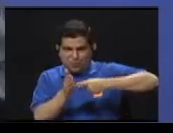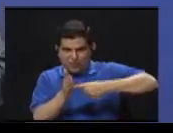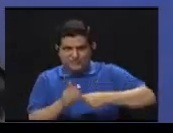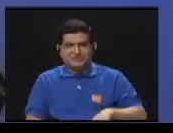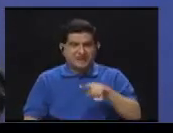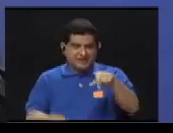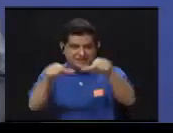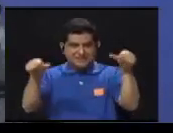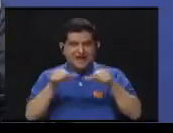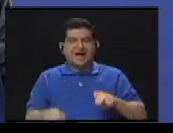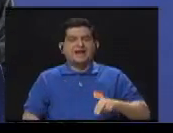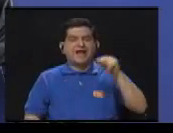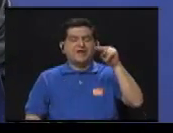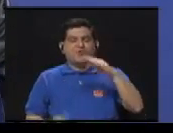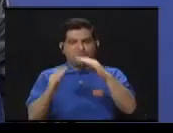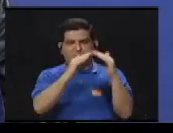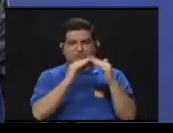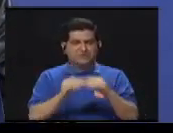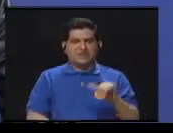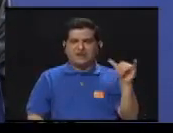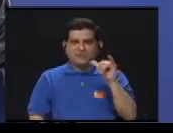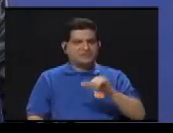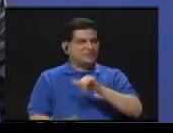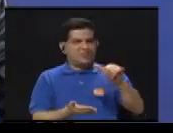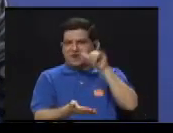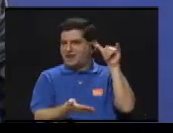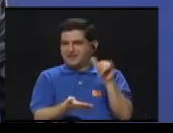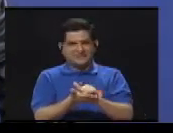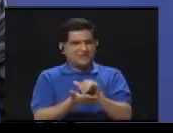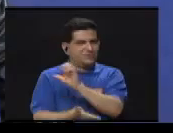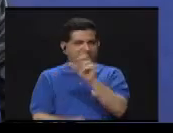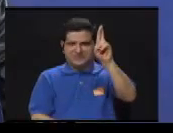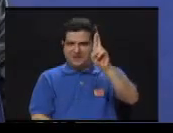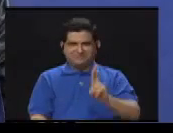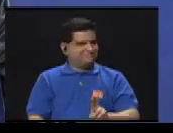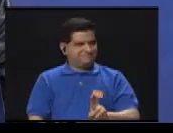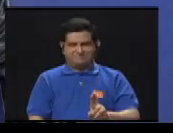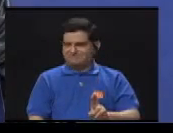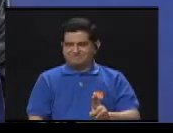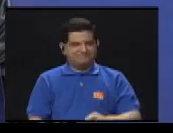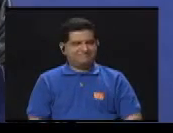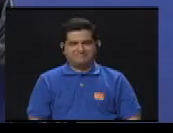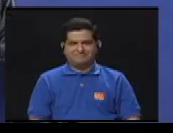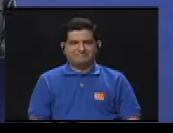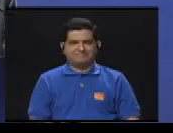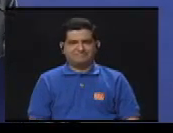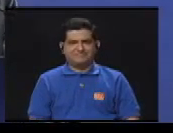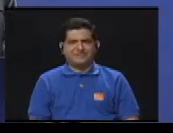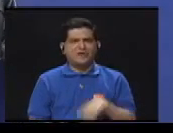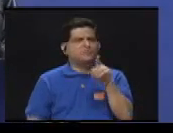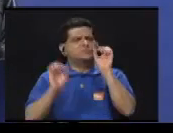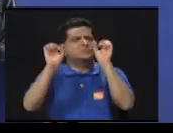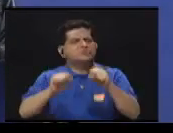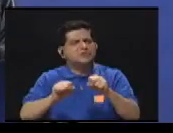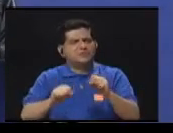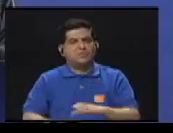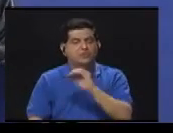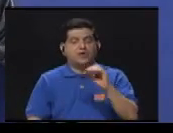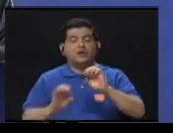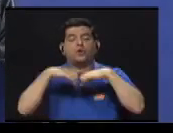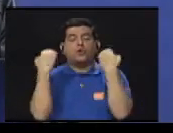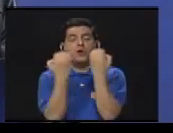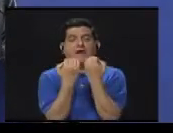menos en ese sector norte de la ciudad, no es la luz de San José de Costa Rica. ¿Cómo lograste o